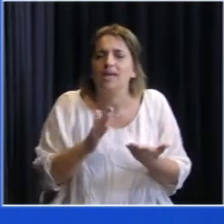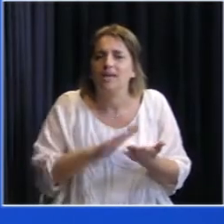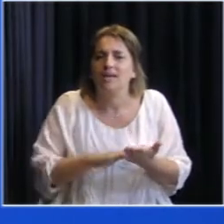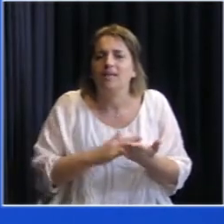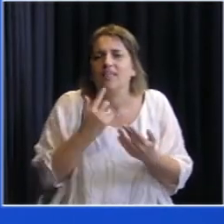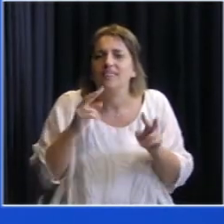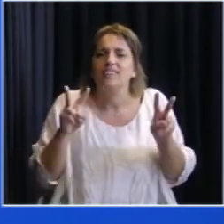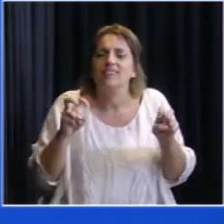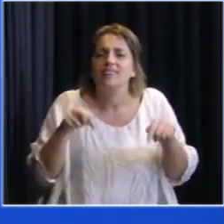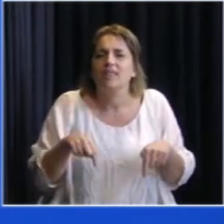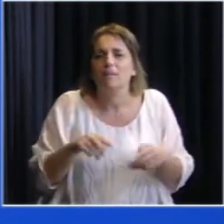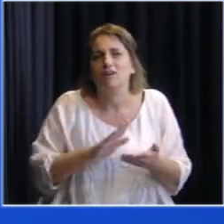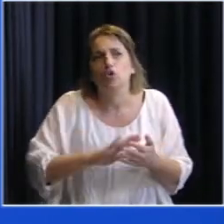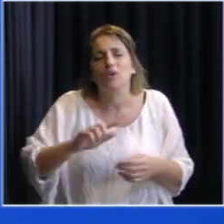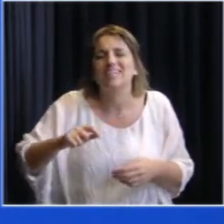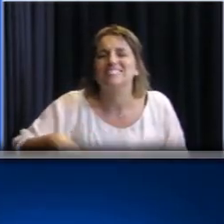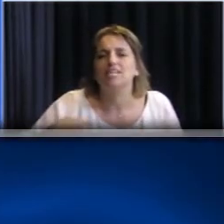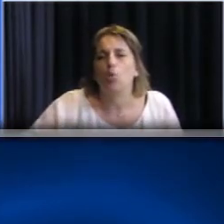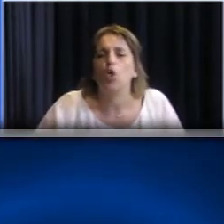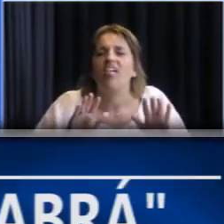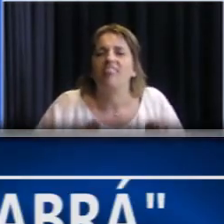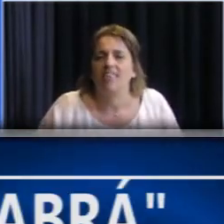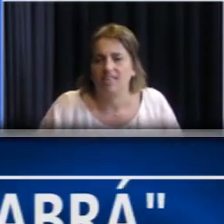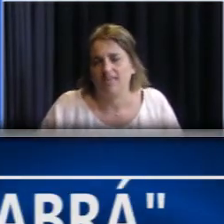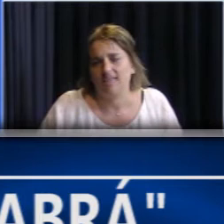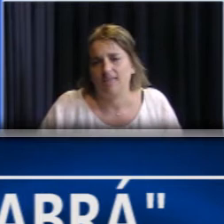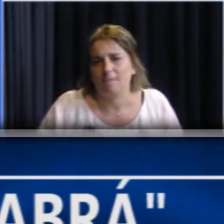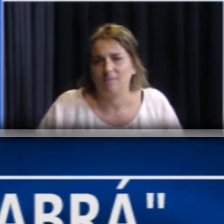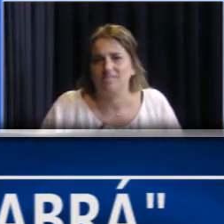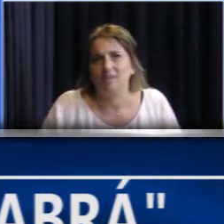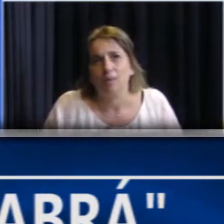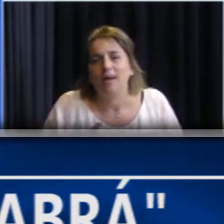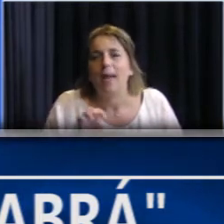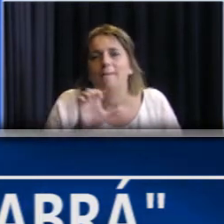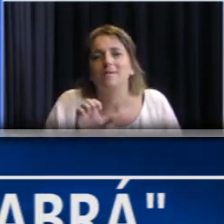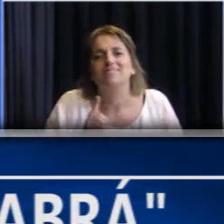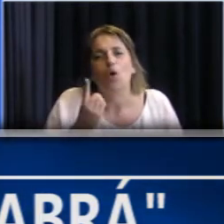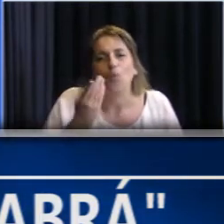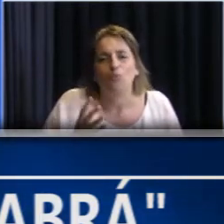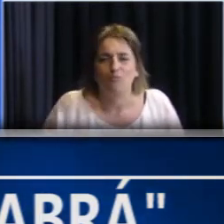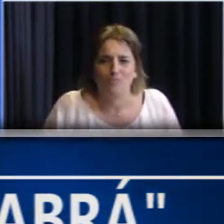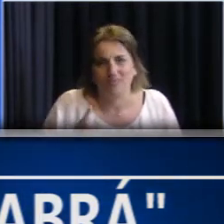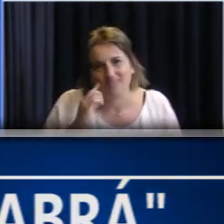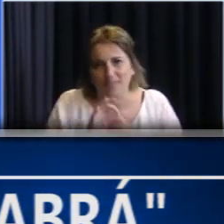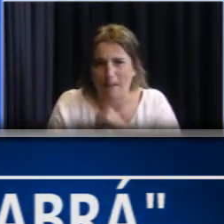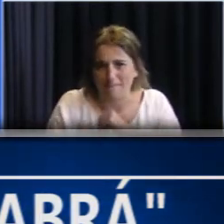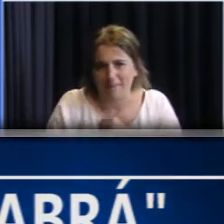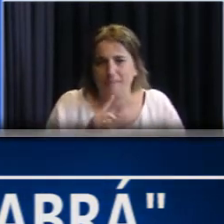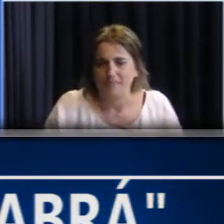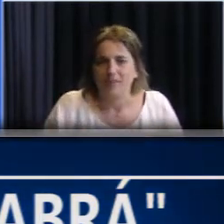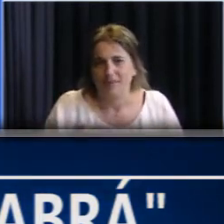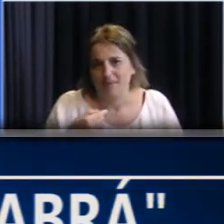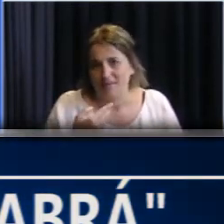una especie de seguro de desempleo para las las unipersonales estamos analizando cómo decíamos todo